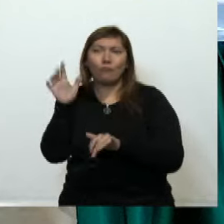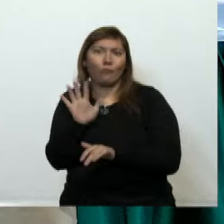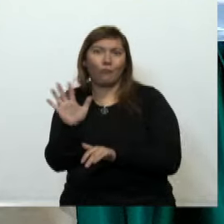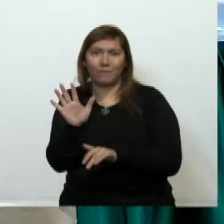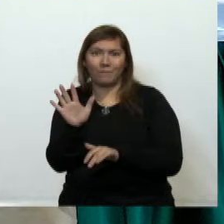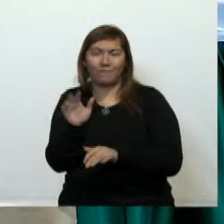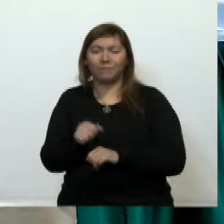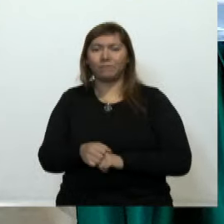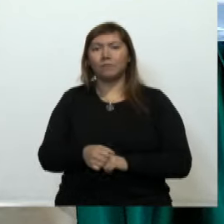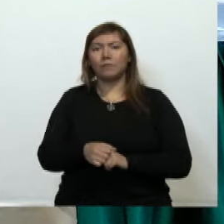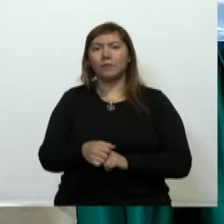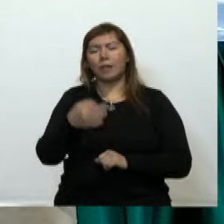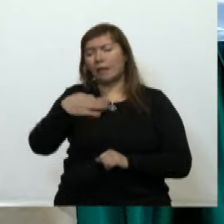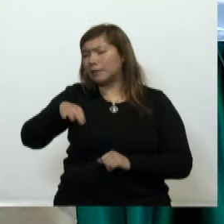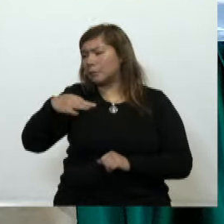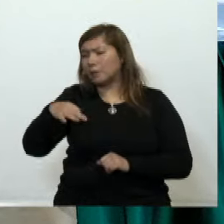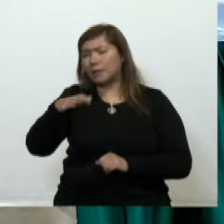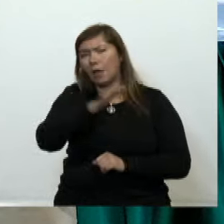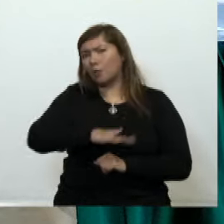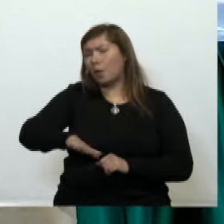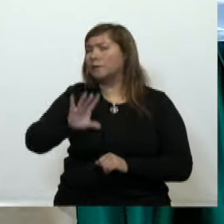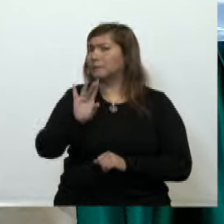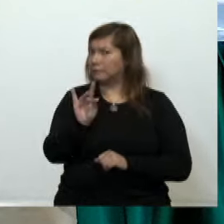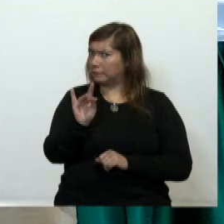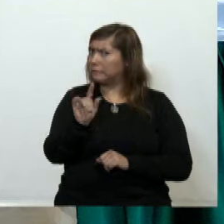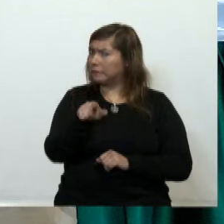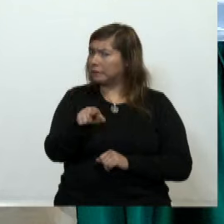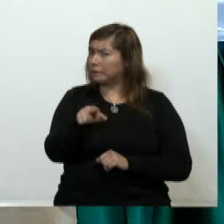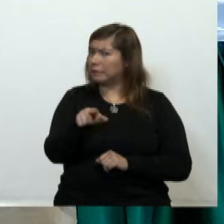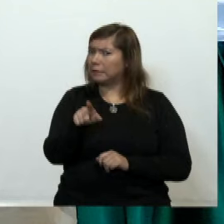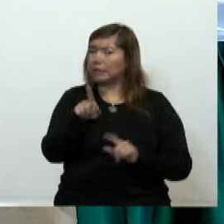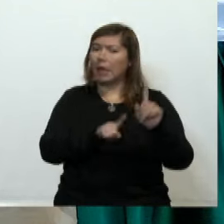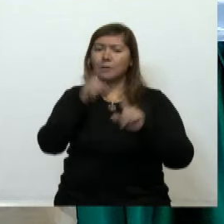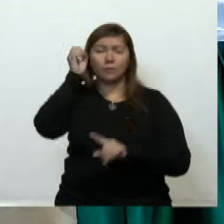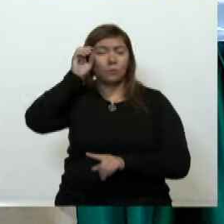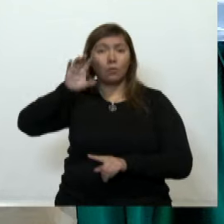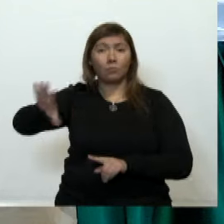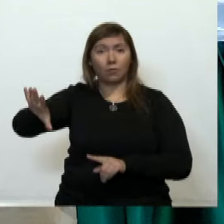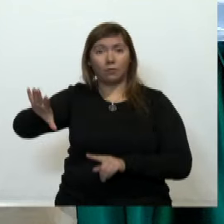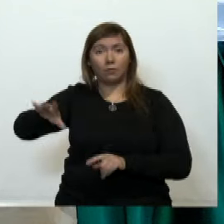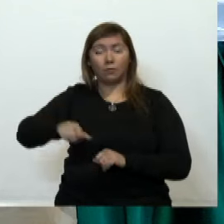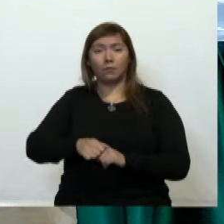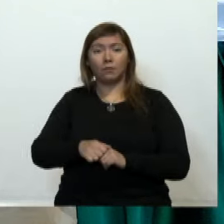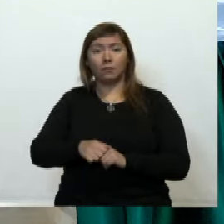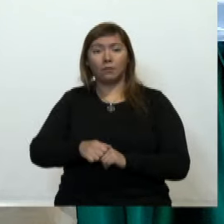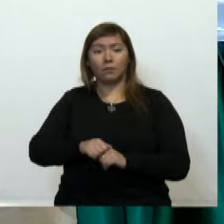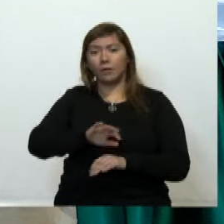los ambientes difíciles y olvidados y más allá de nuestras fronteras.